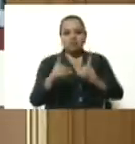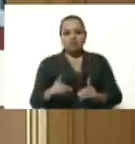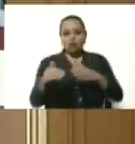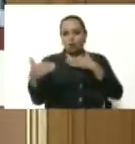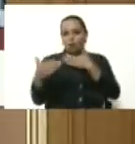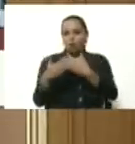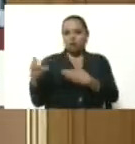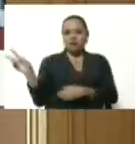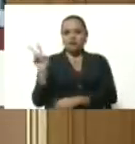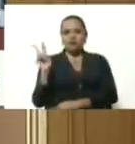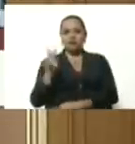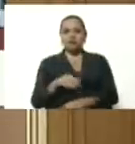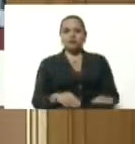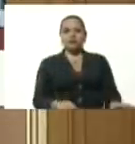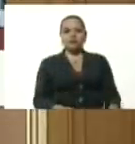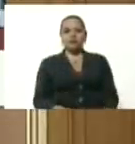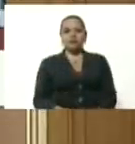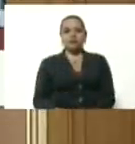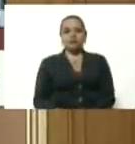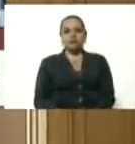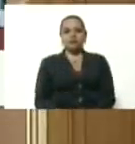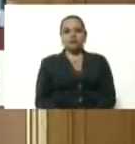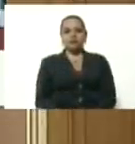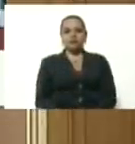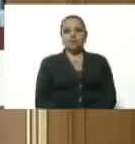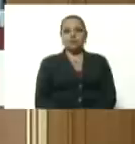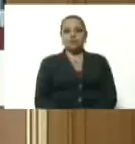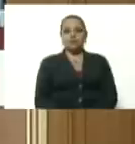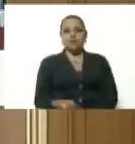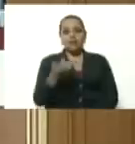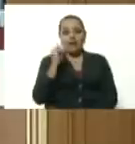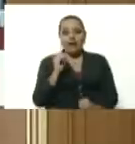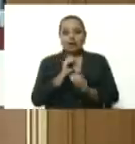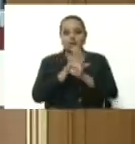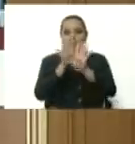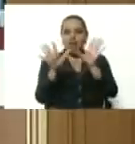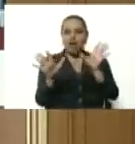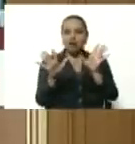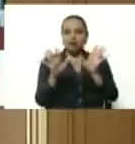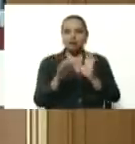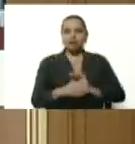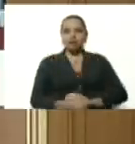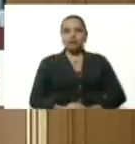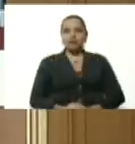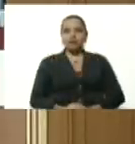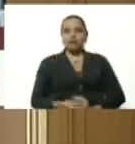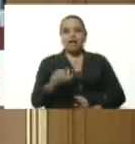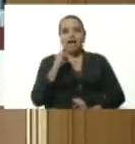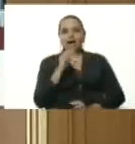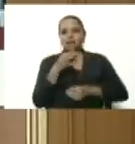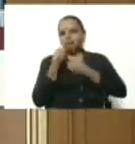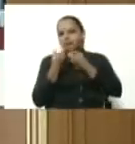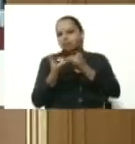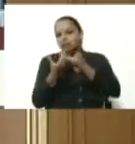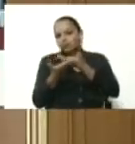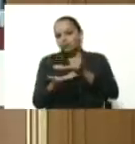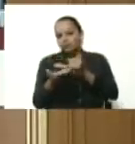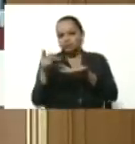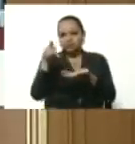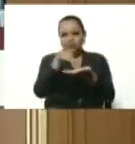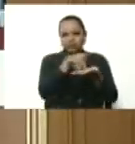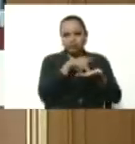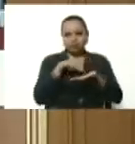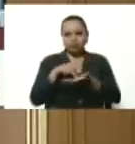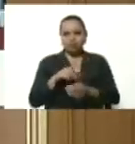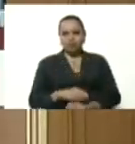contra Venezuela y que da cuenta clarita, están confesos sus integrantes,